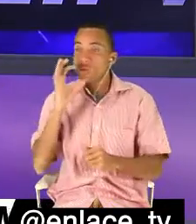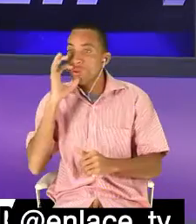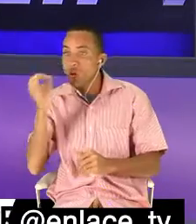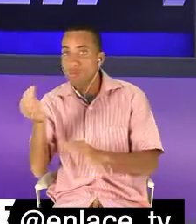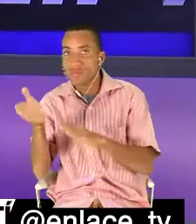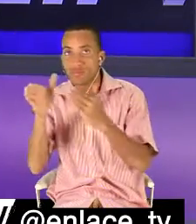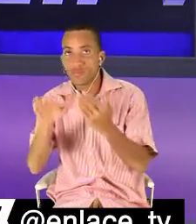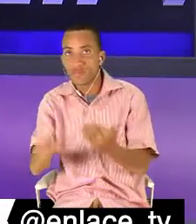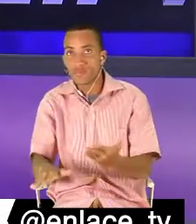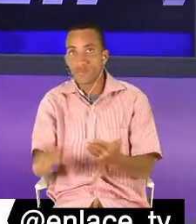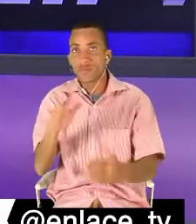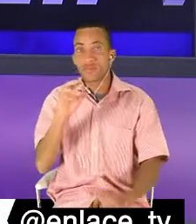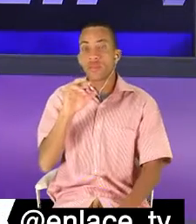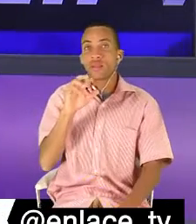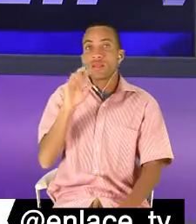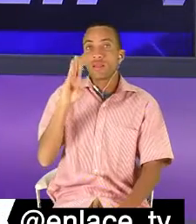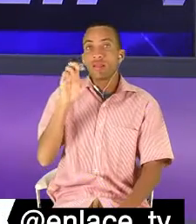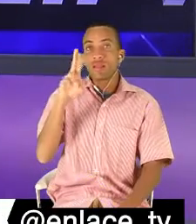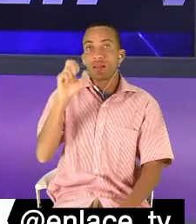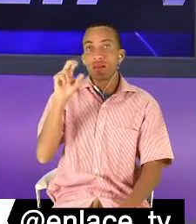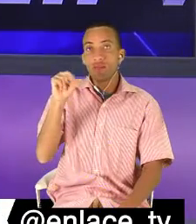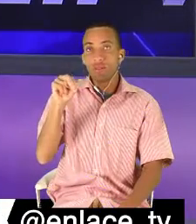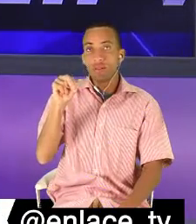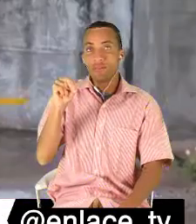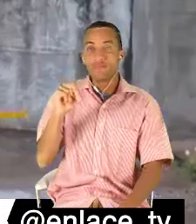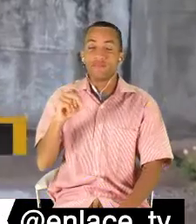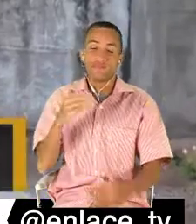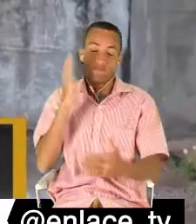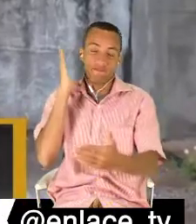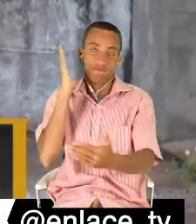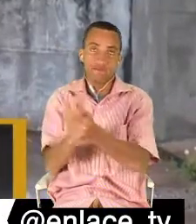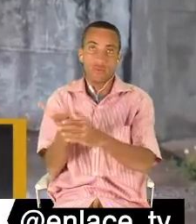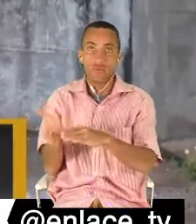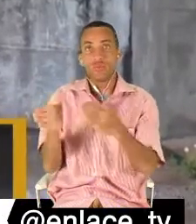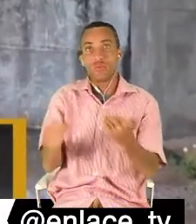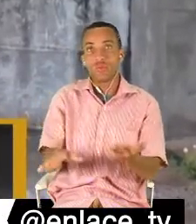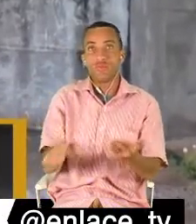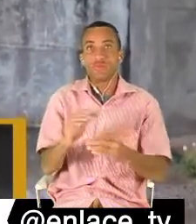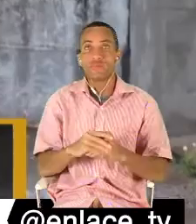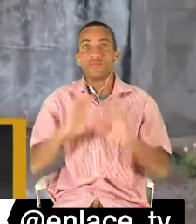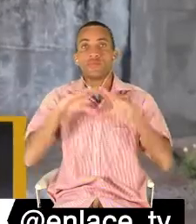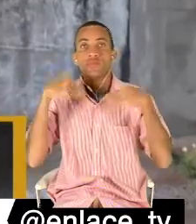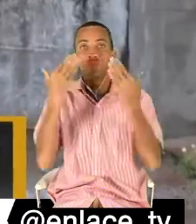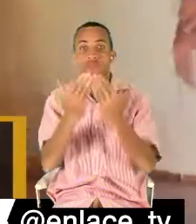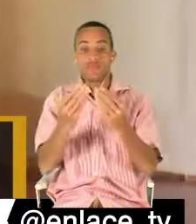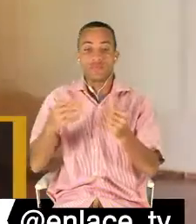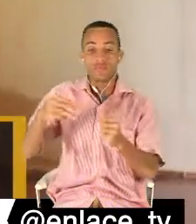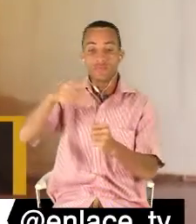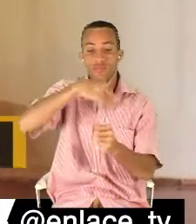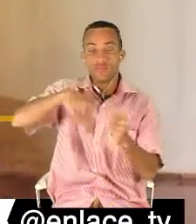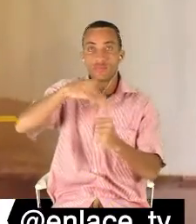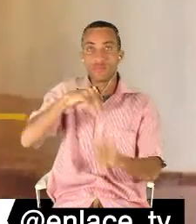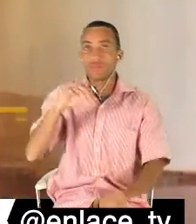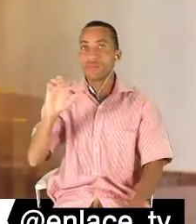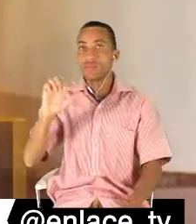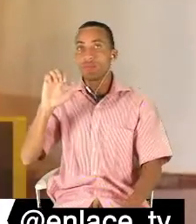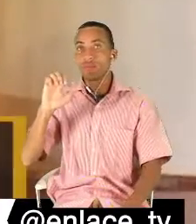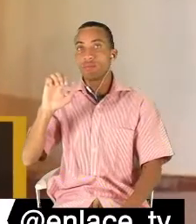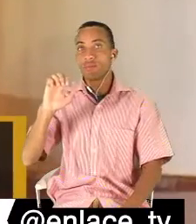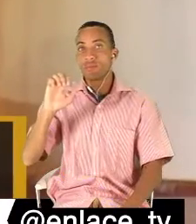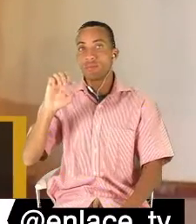accidente laboral en la institución educativa. El rector del Colegio El Rosario, Edgar García, lamenta el fallecimiento de